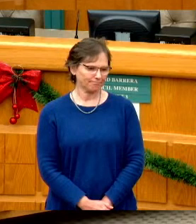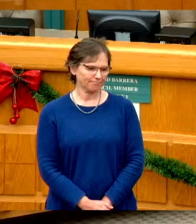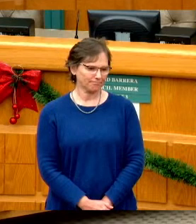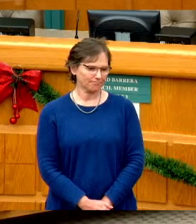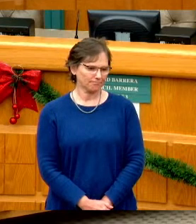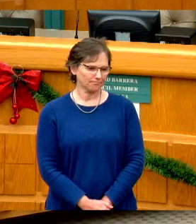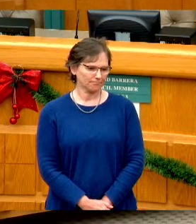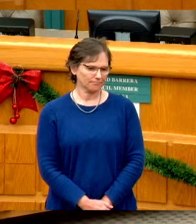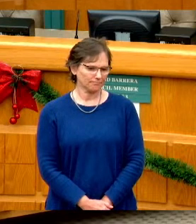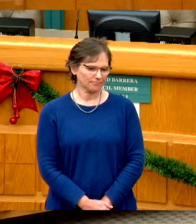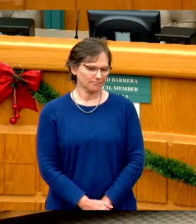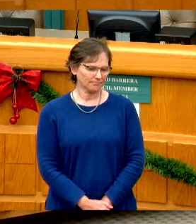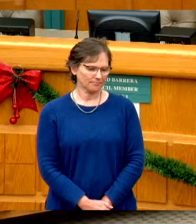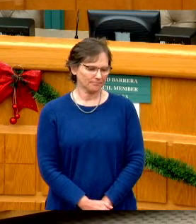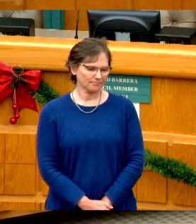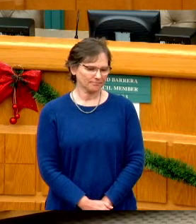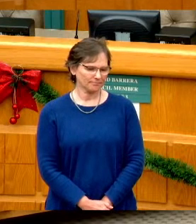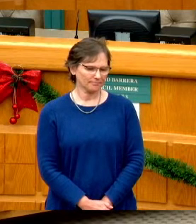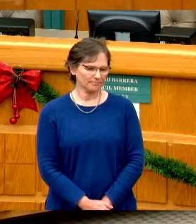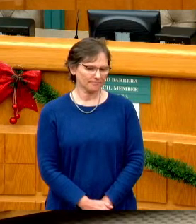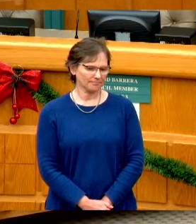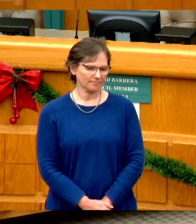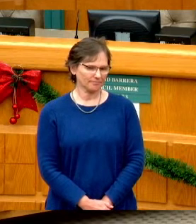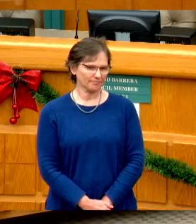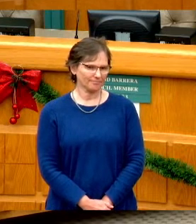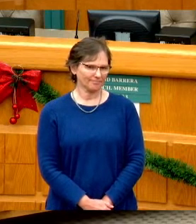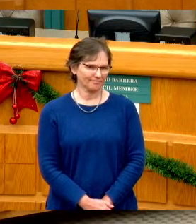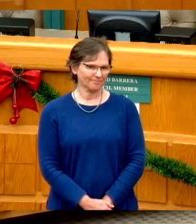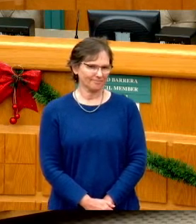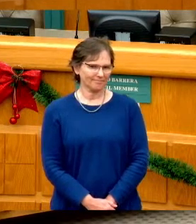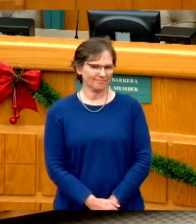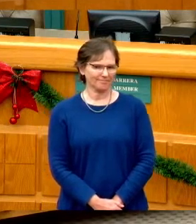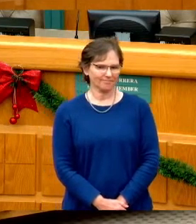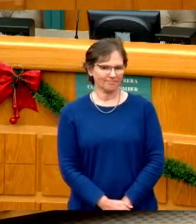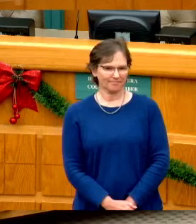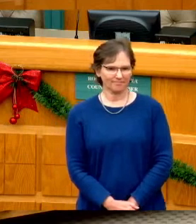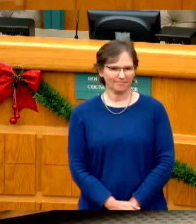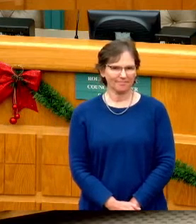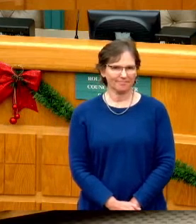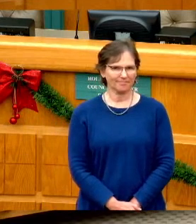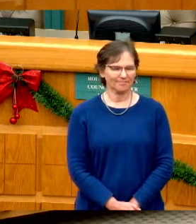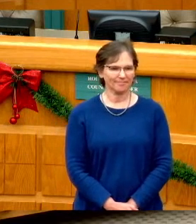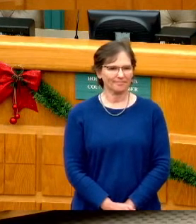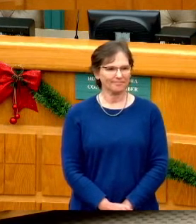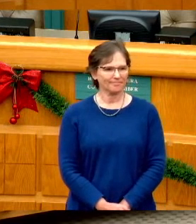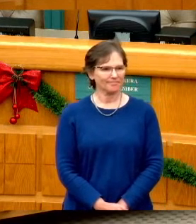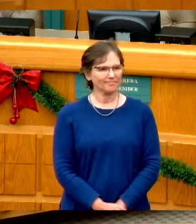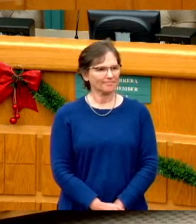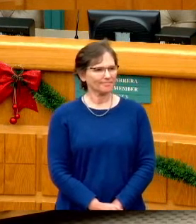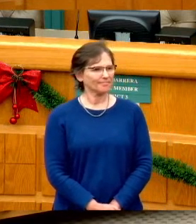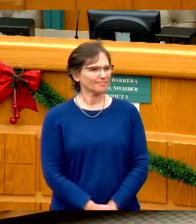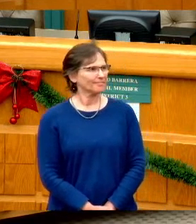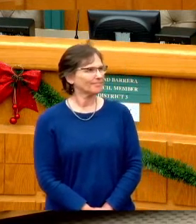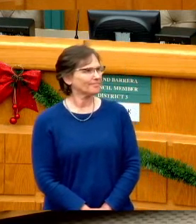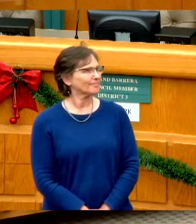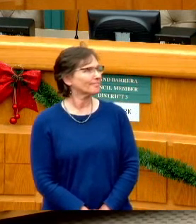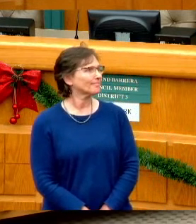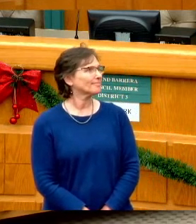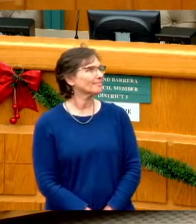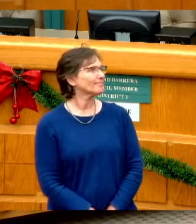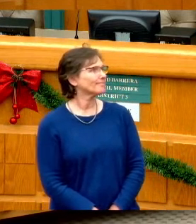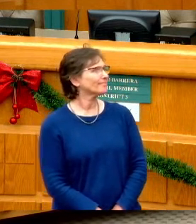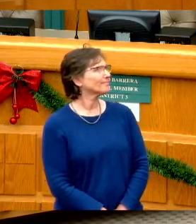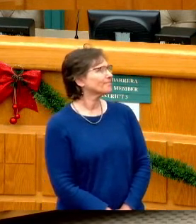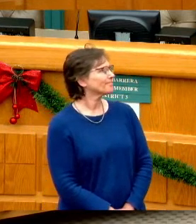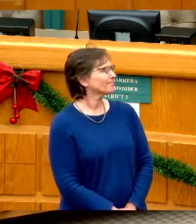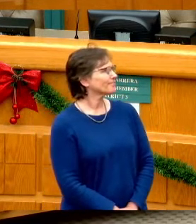en Robstown, el Galgódromo Greyhound y otros lugares. Si usted es un proveedor que aún no se ha registrado para la distribución de la vacuna,